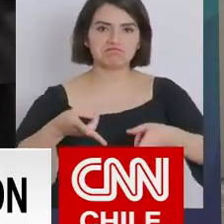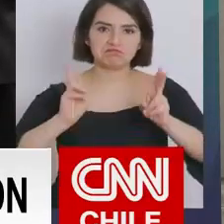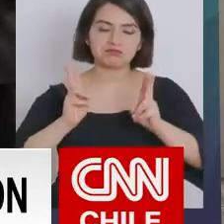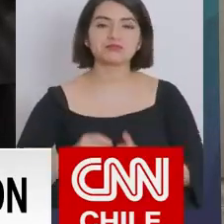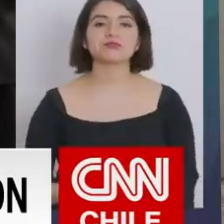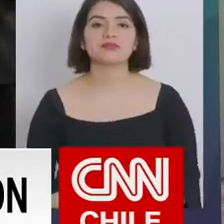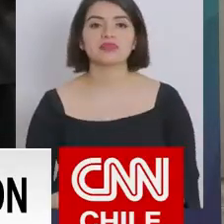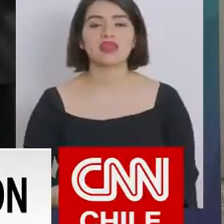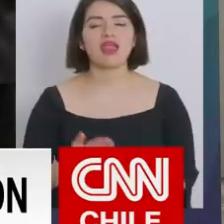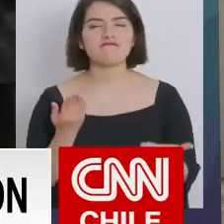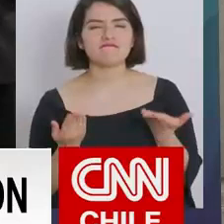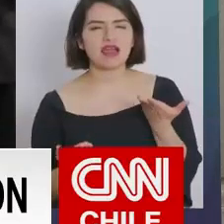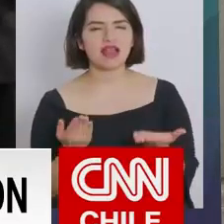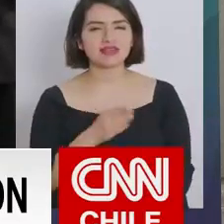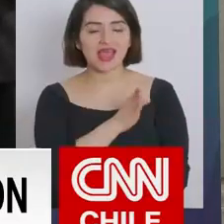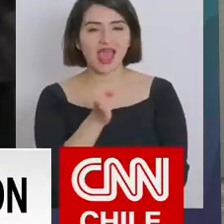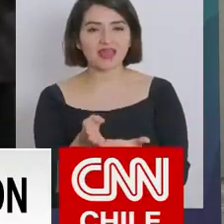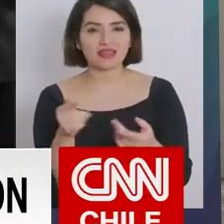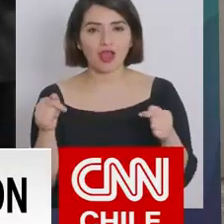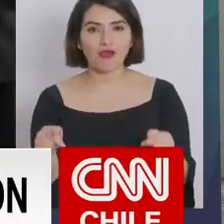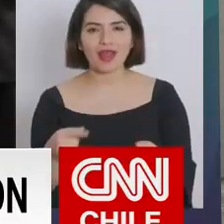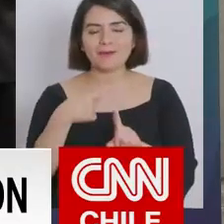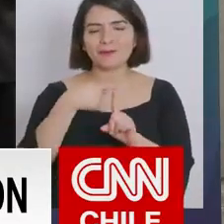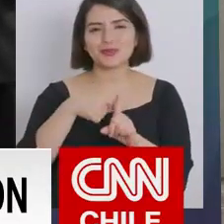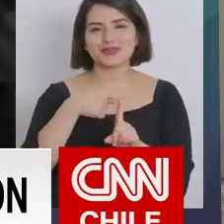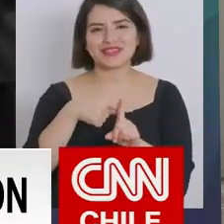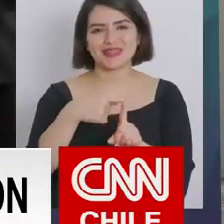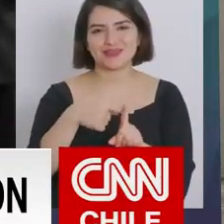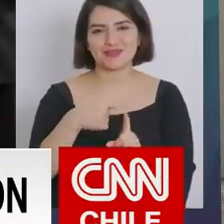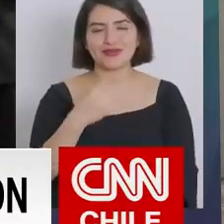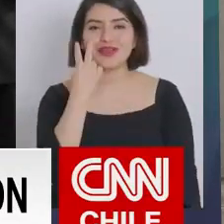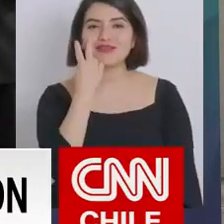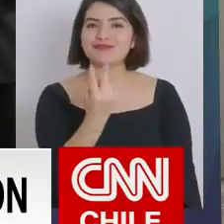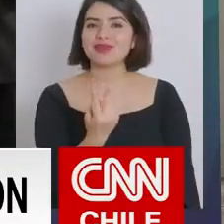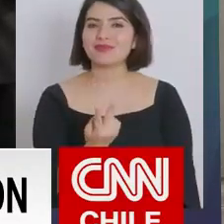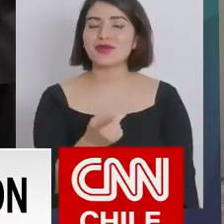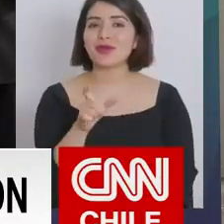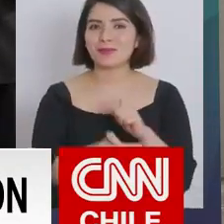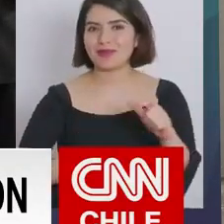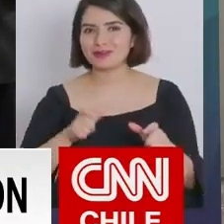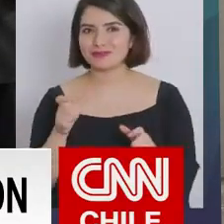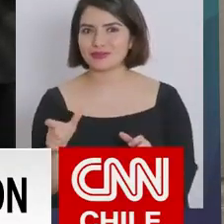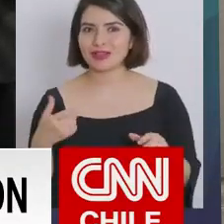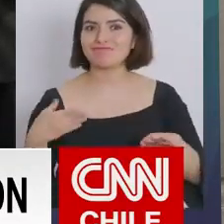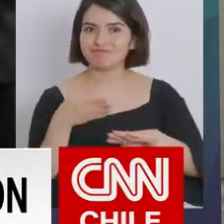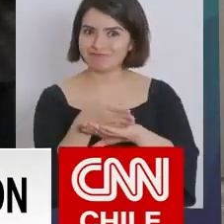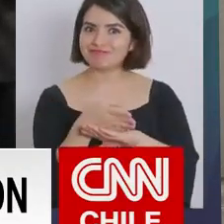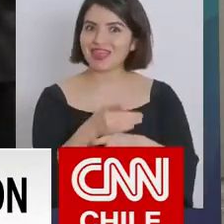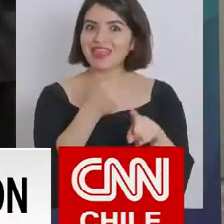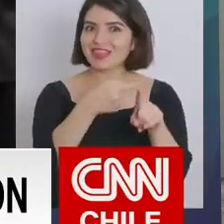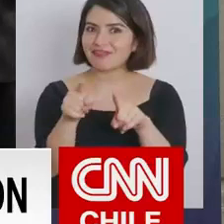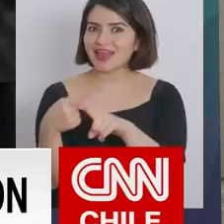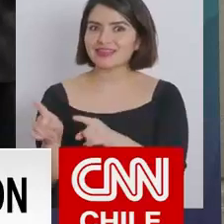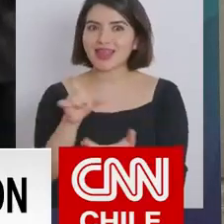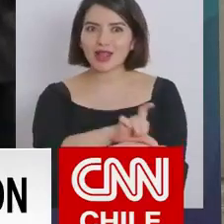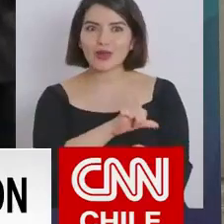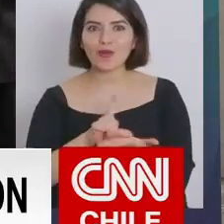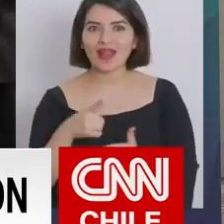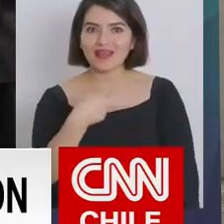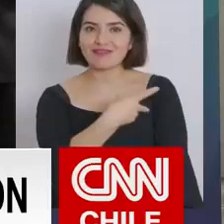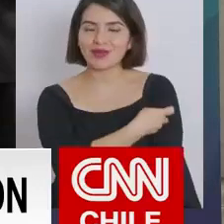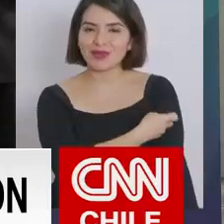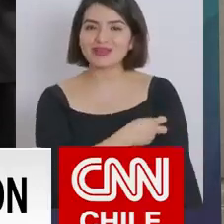El balance hasta el momento ha ido muy positivamente. Hemos visto que las personas han acudido a los distintos centros de